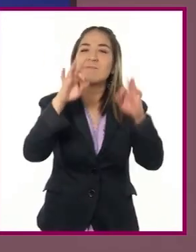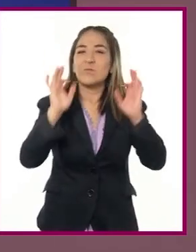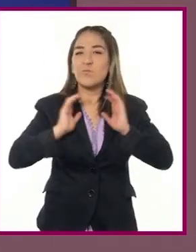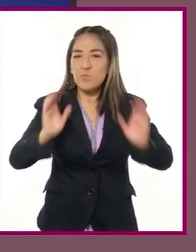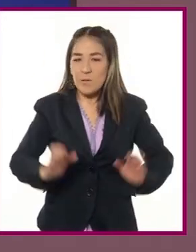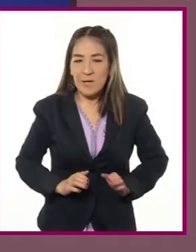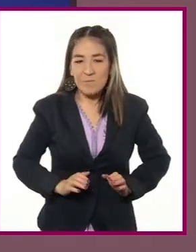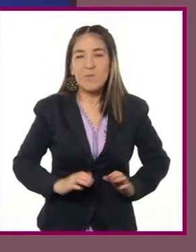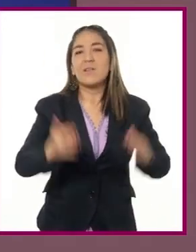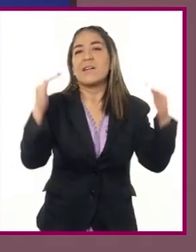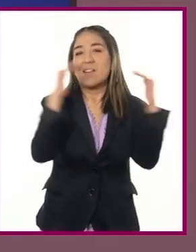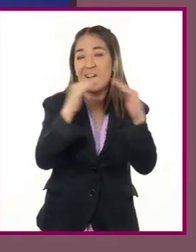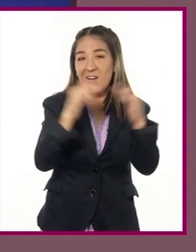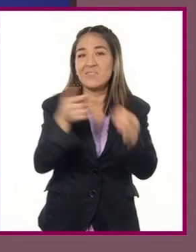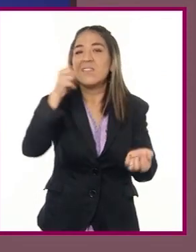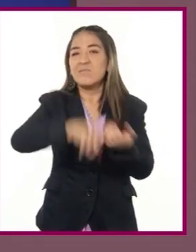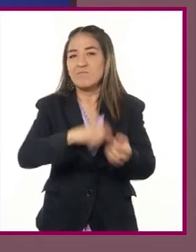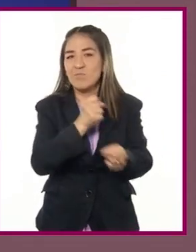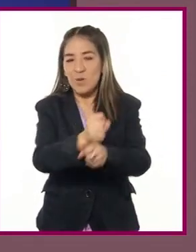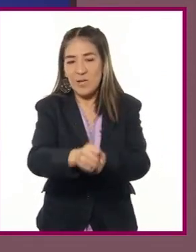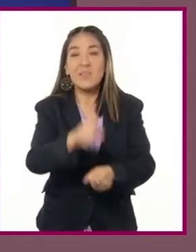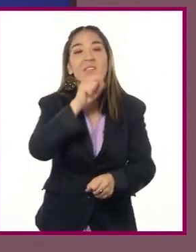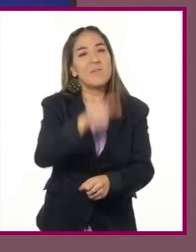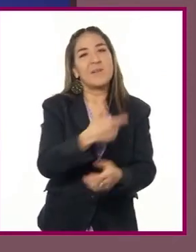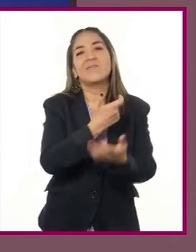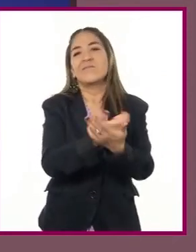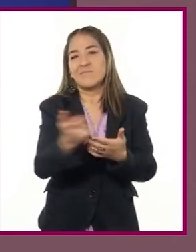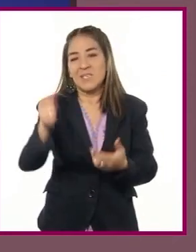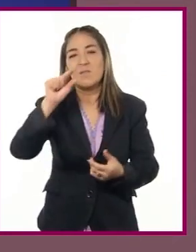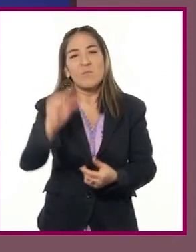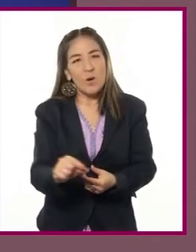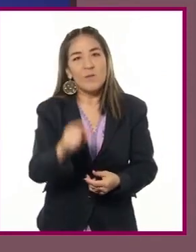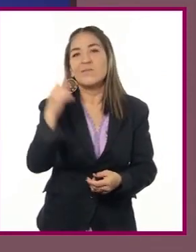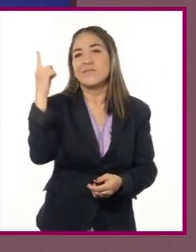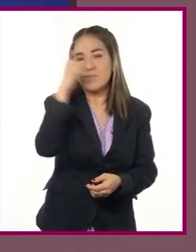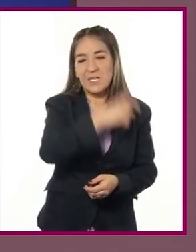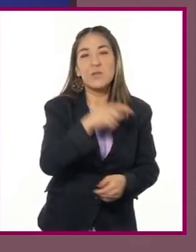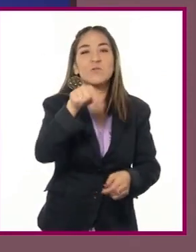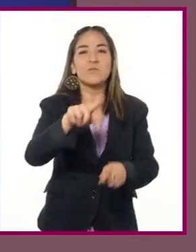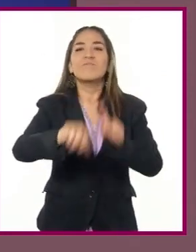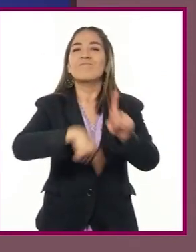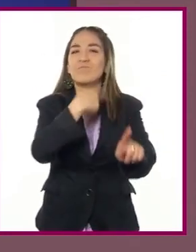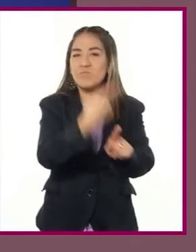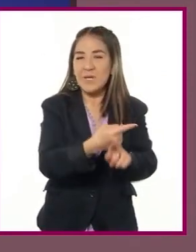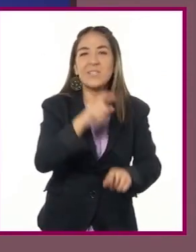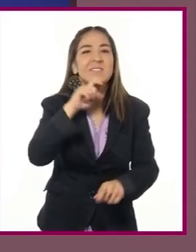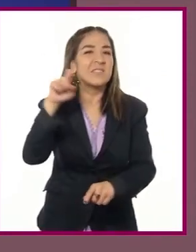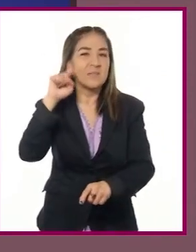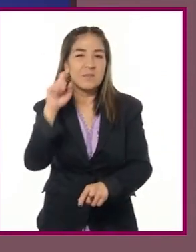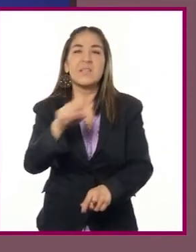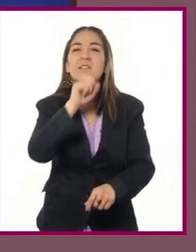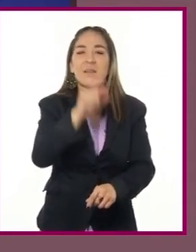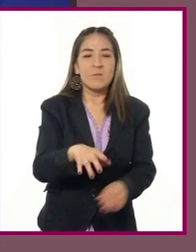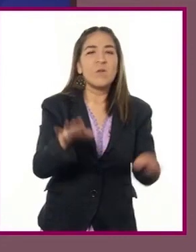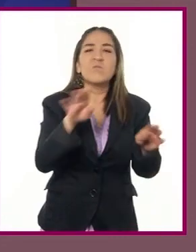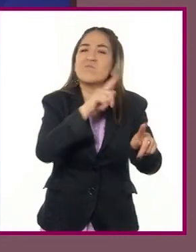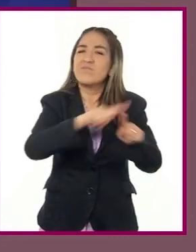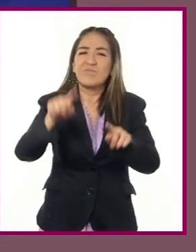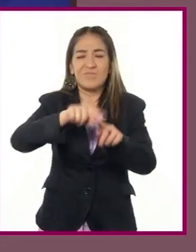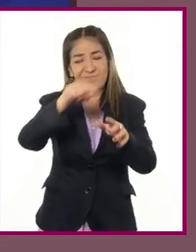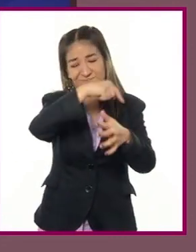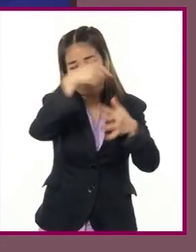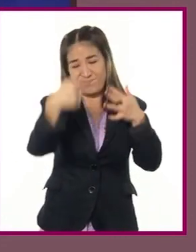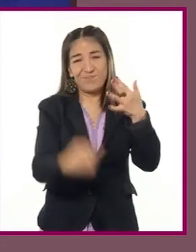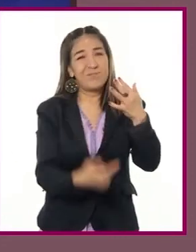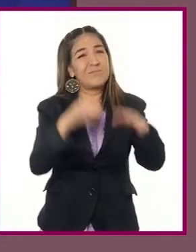patrimonial, violencia económica, violencia sexual y cualesquiera otras formas análogas que